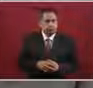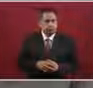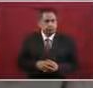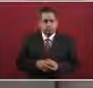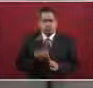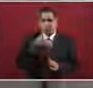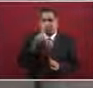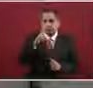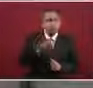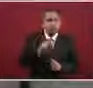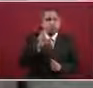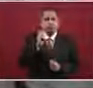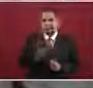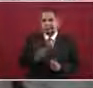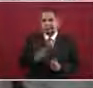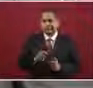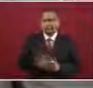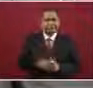una aplicación